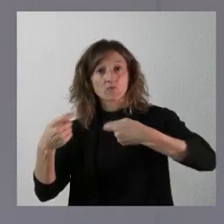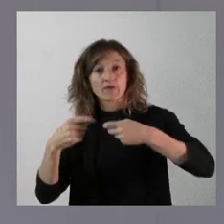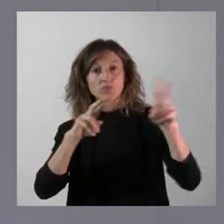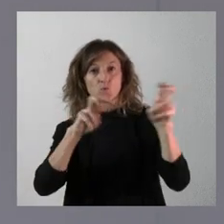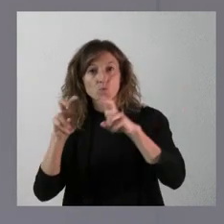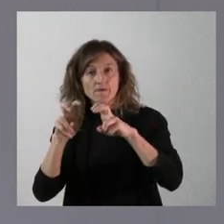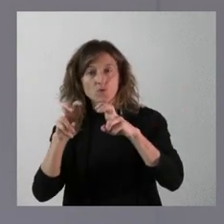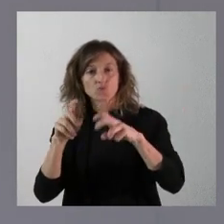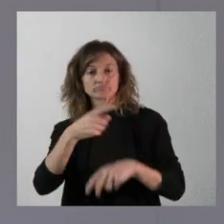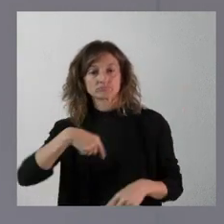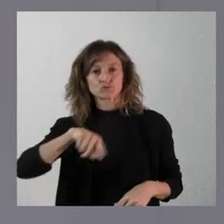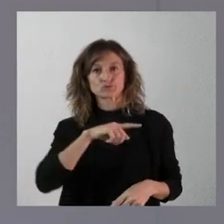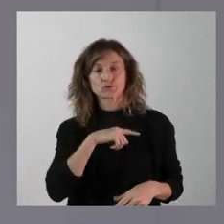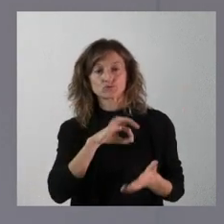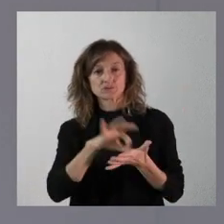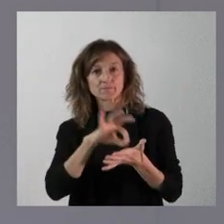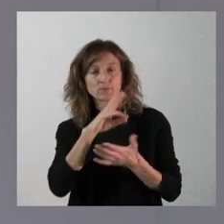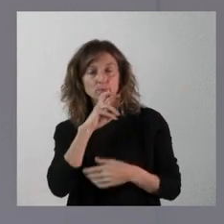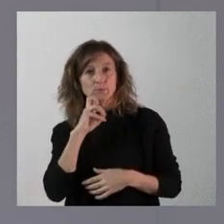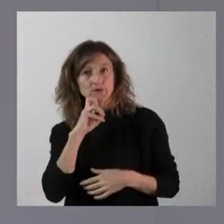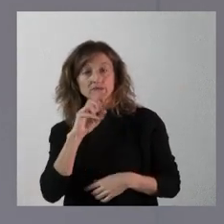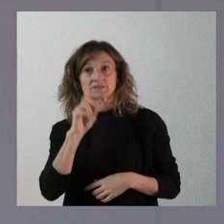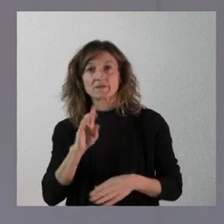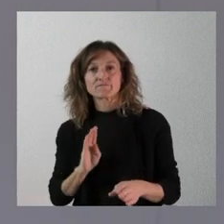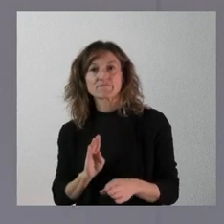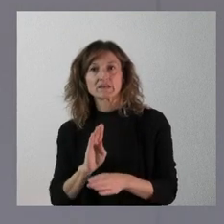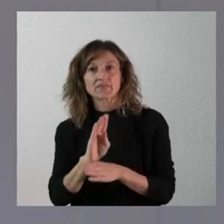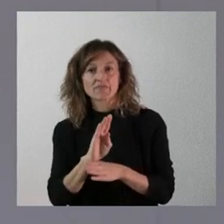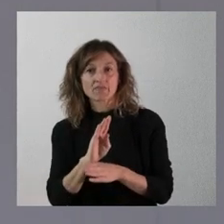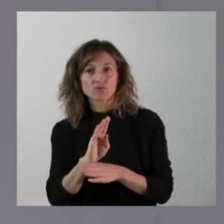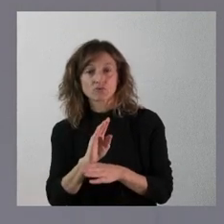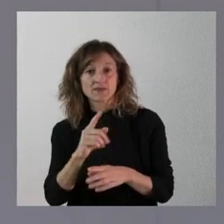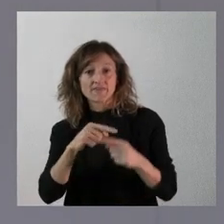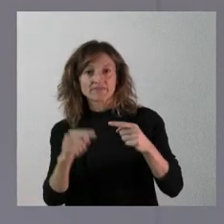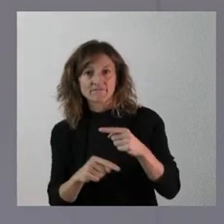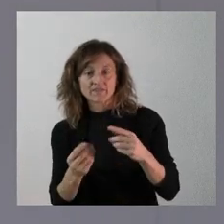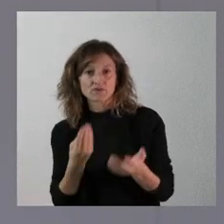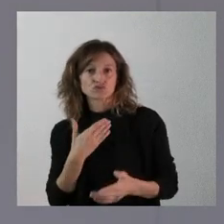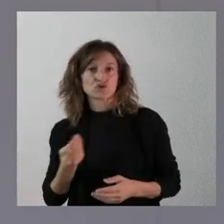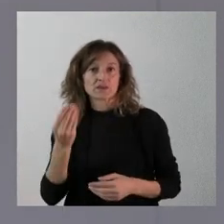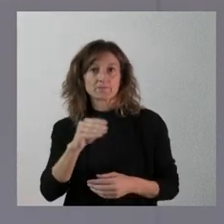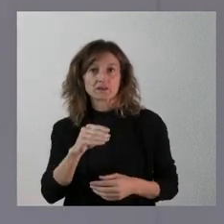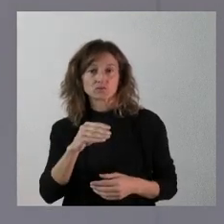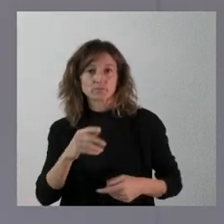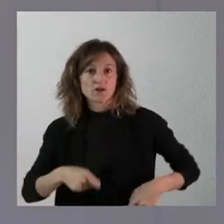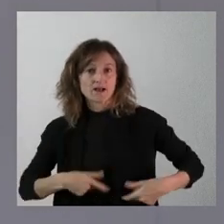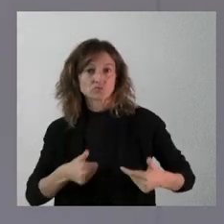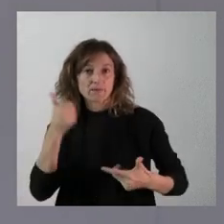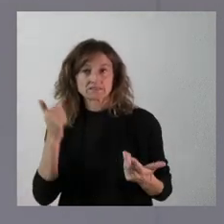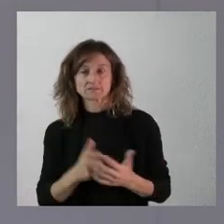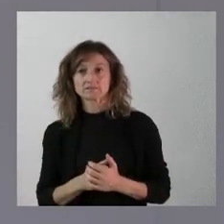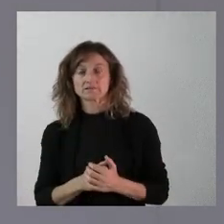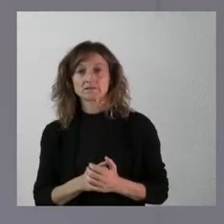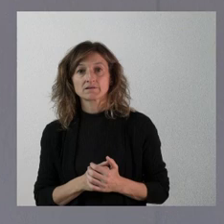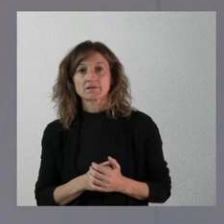estamos manteniendo todos los seguidores disponibles y además estamos financiando un incremento del coste en el déficit porque eso está causando bastante más está